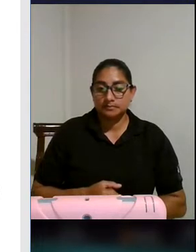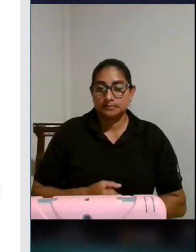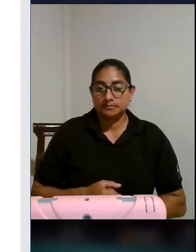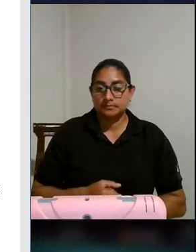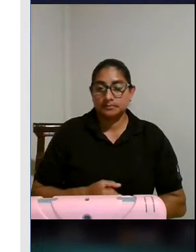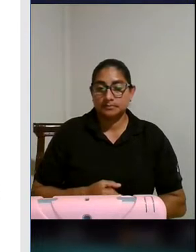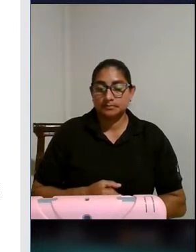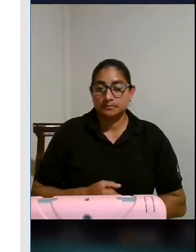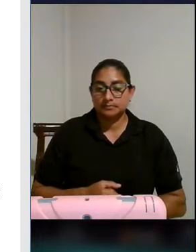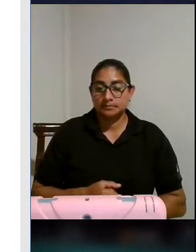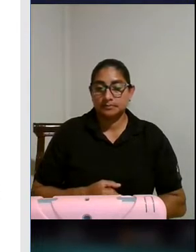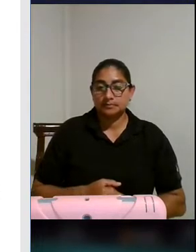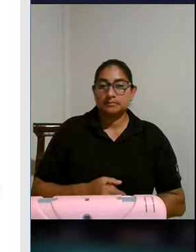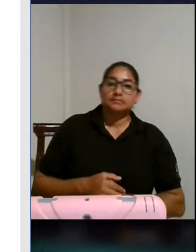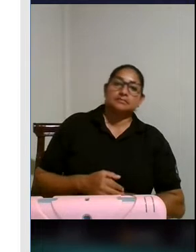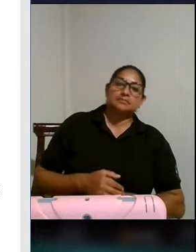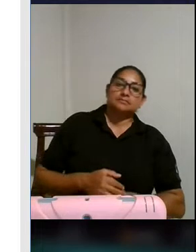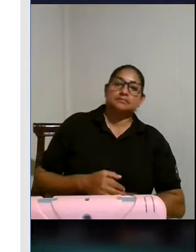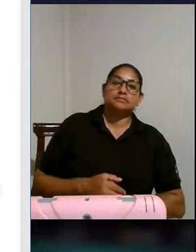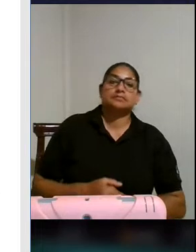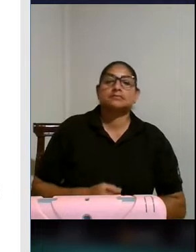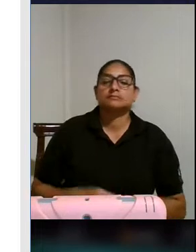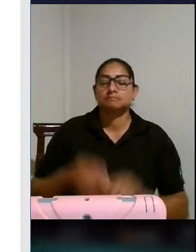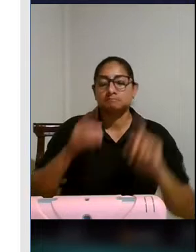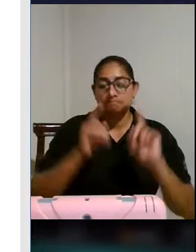Entonces vean que ahí hay factor común.